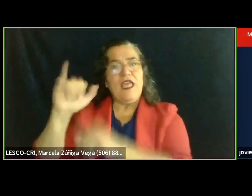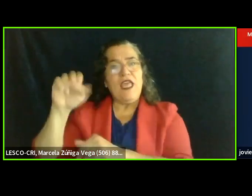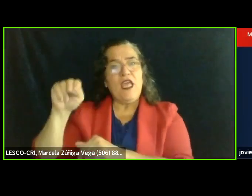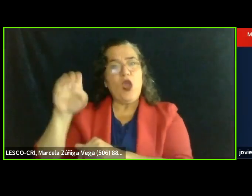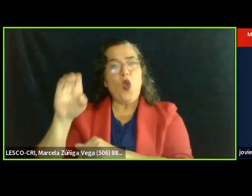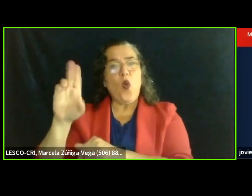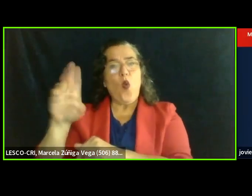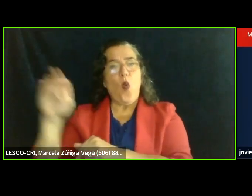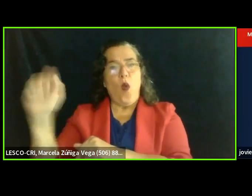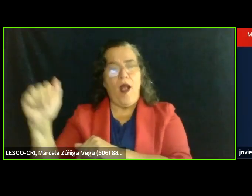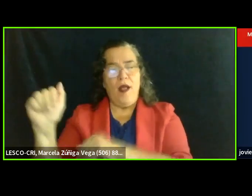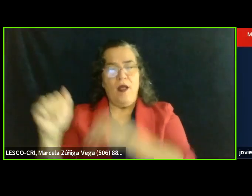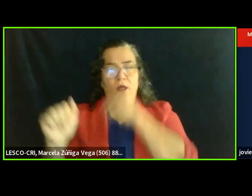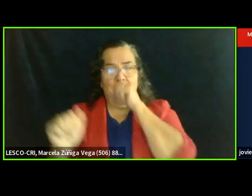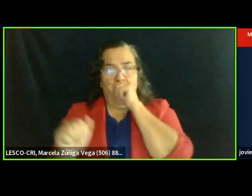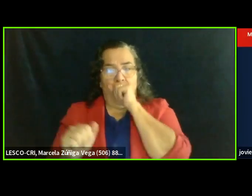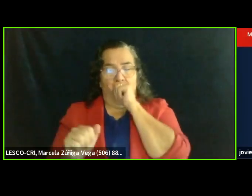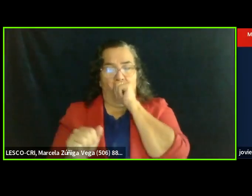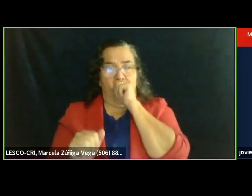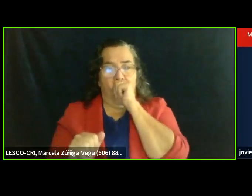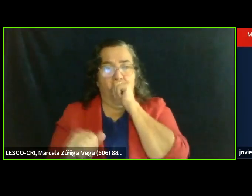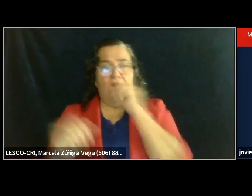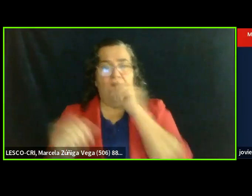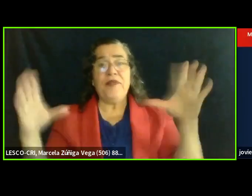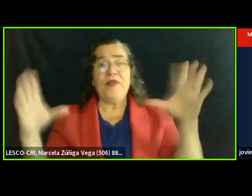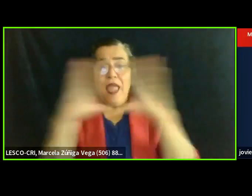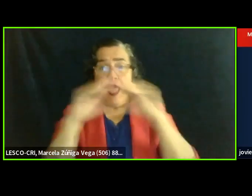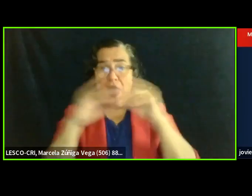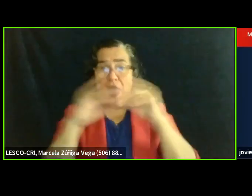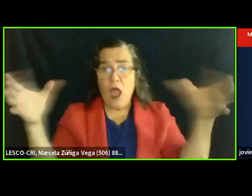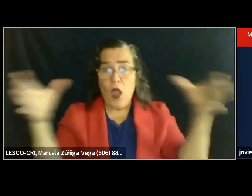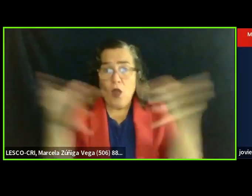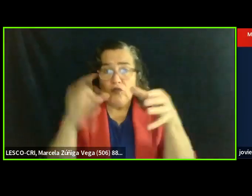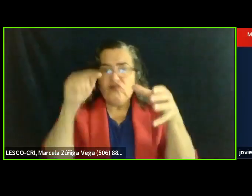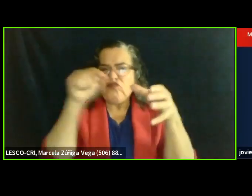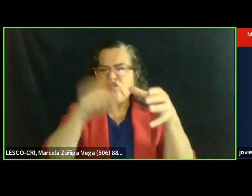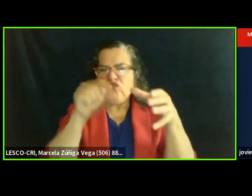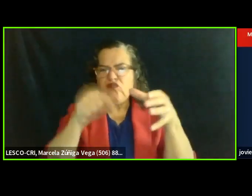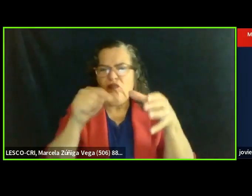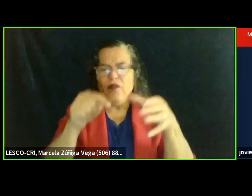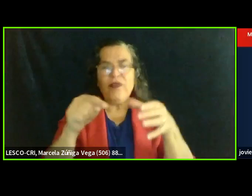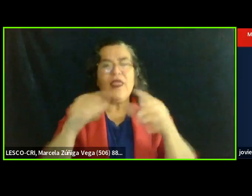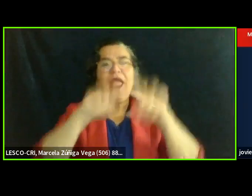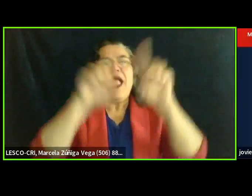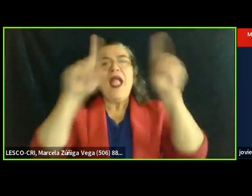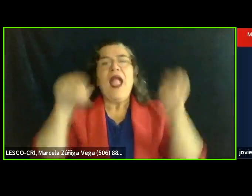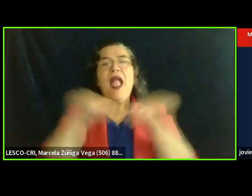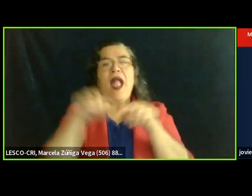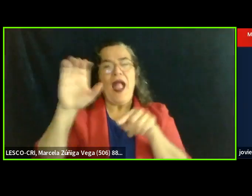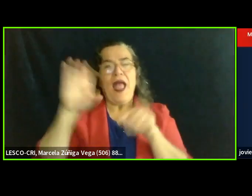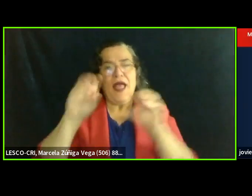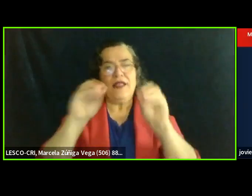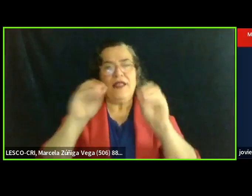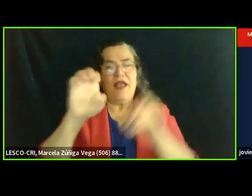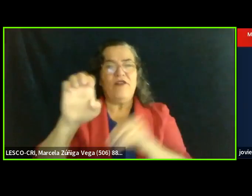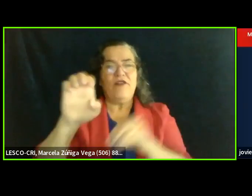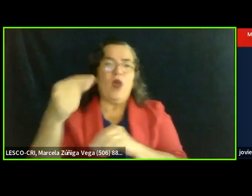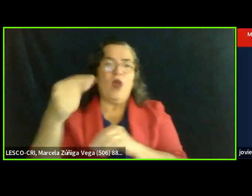Los encuentros académicos se realizan en el marco de la cátedra Enrique Góngora Trejos, Educación Superior y